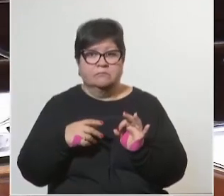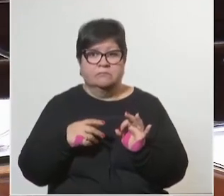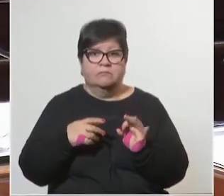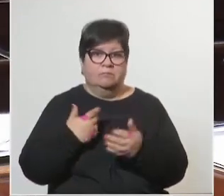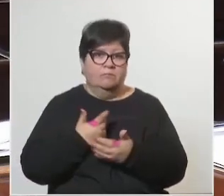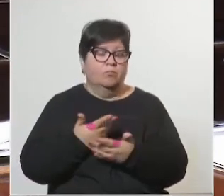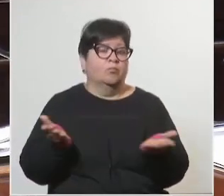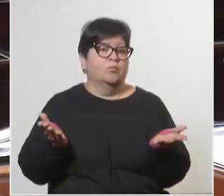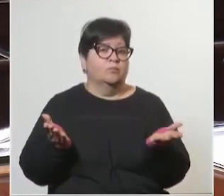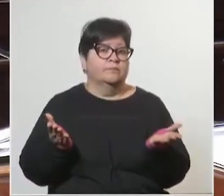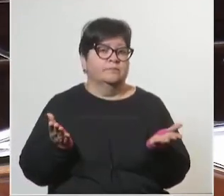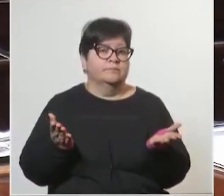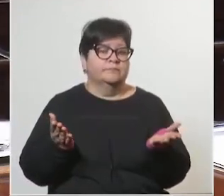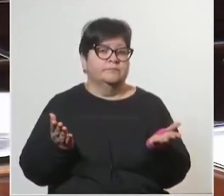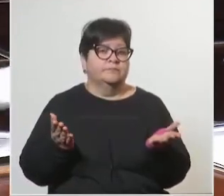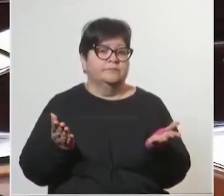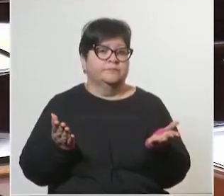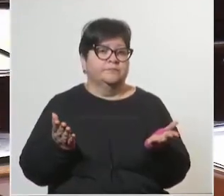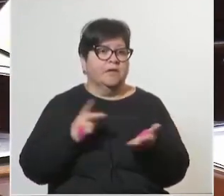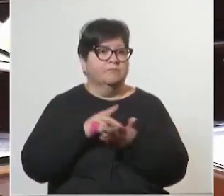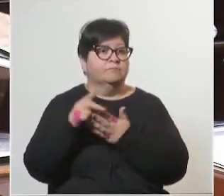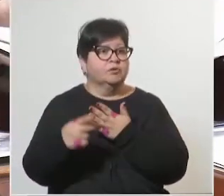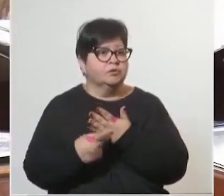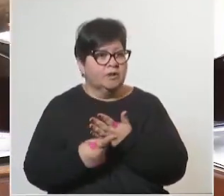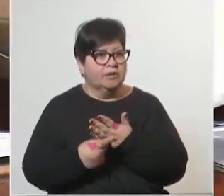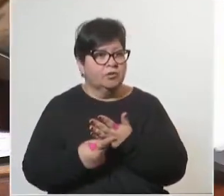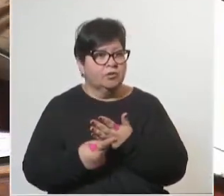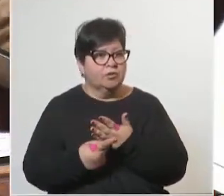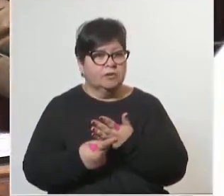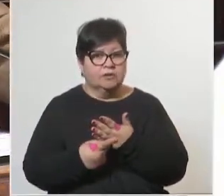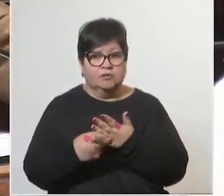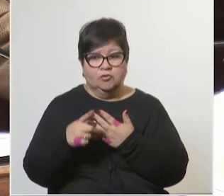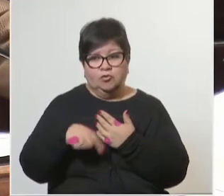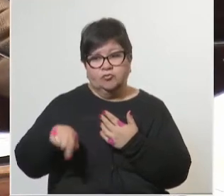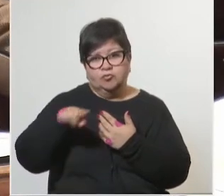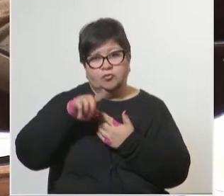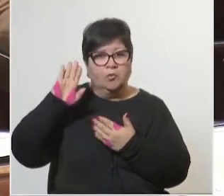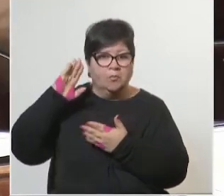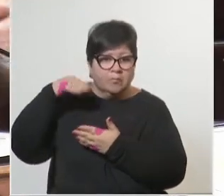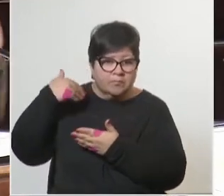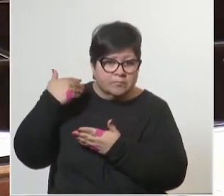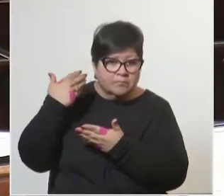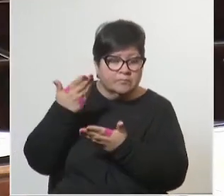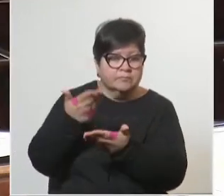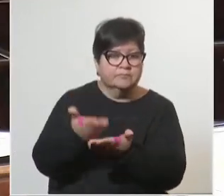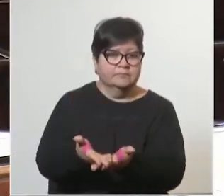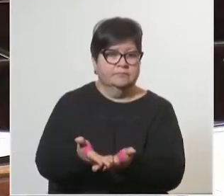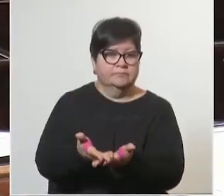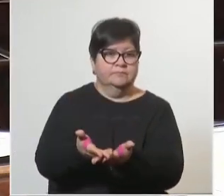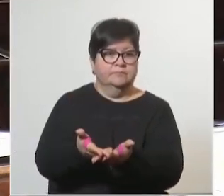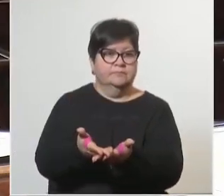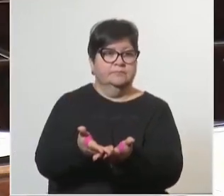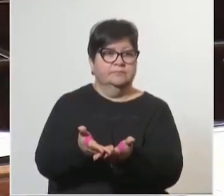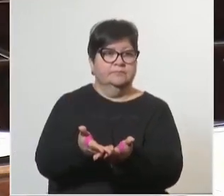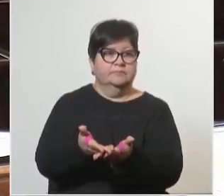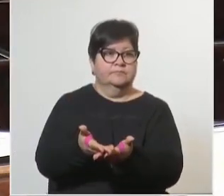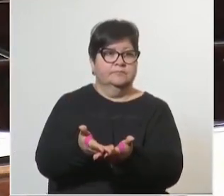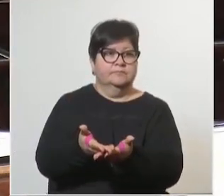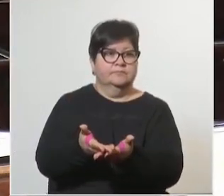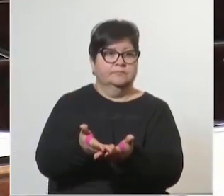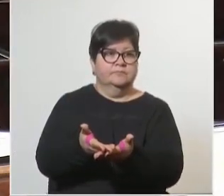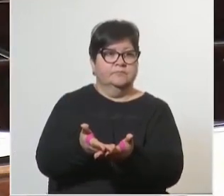demuestran que el proyecto que nosotros en su oportunidad presentamos se